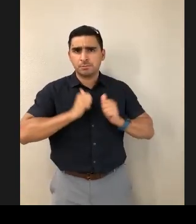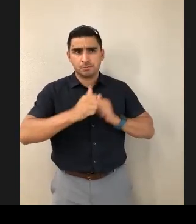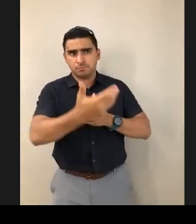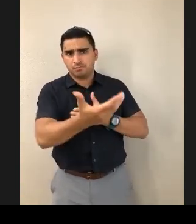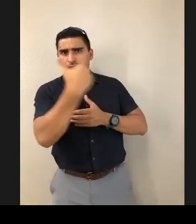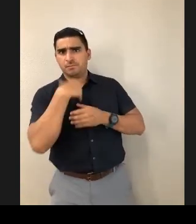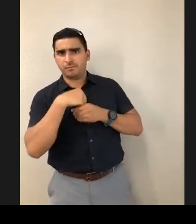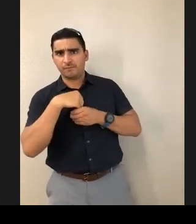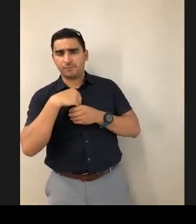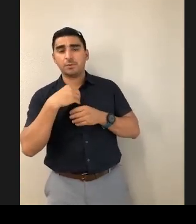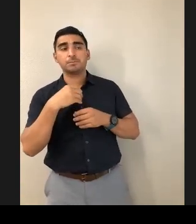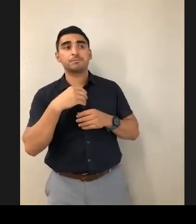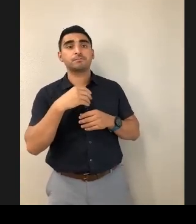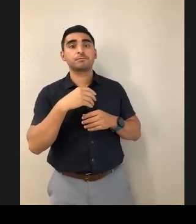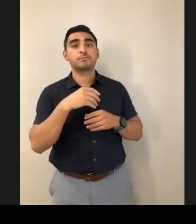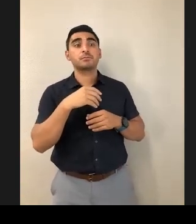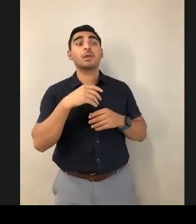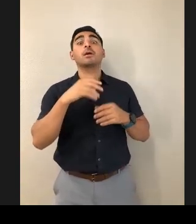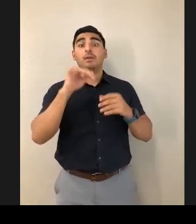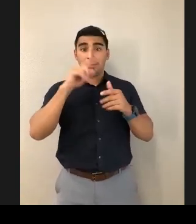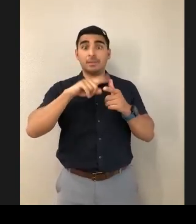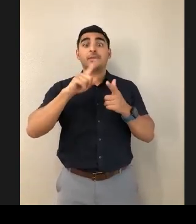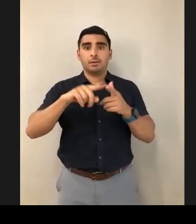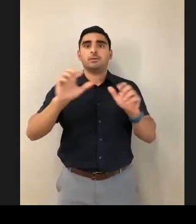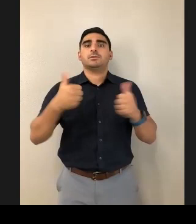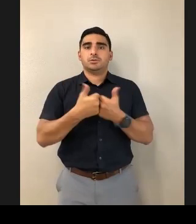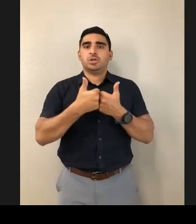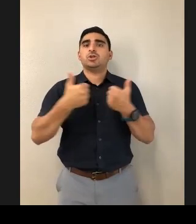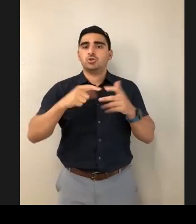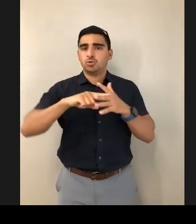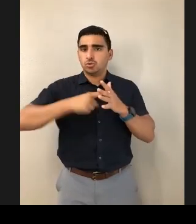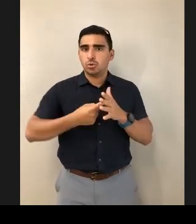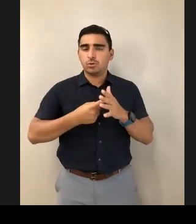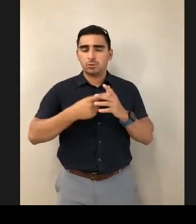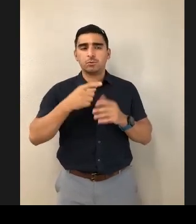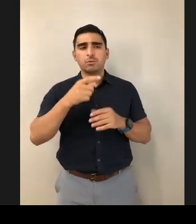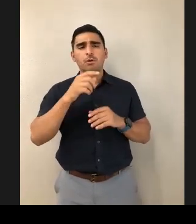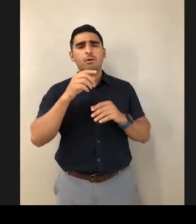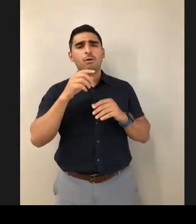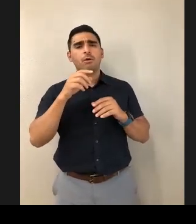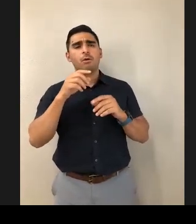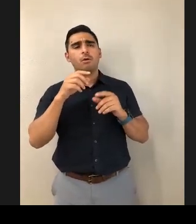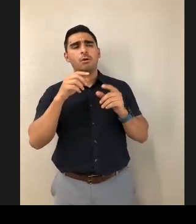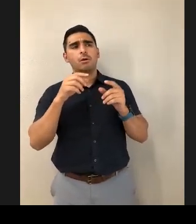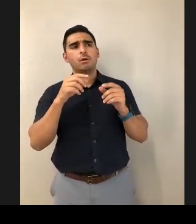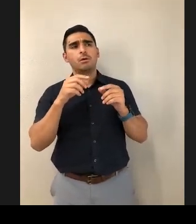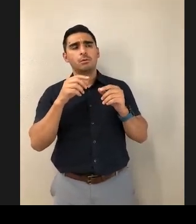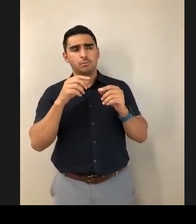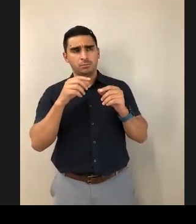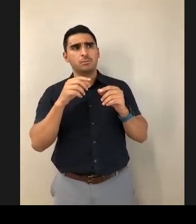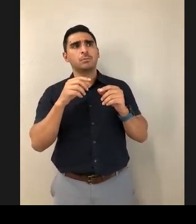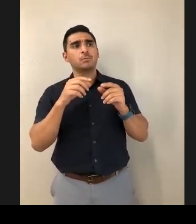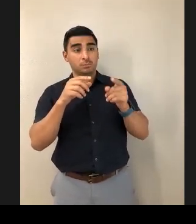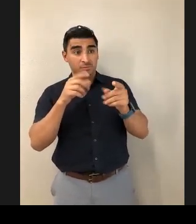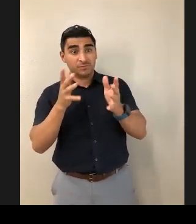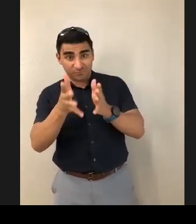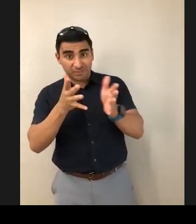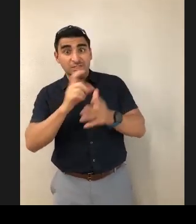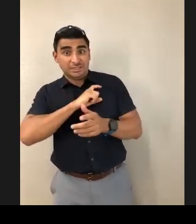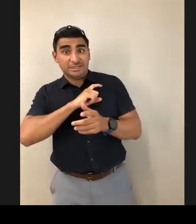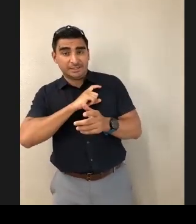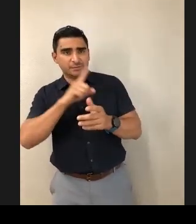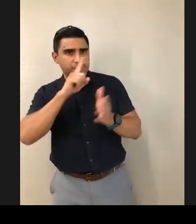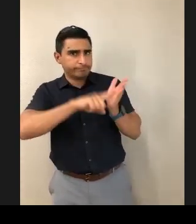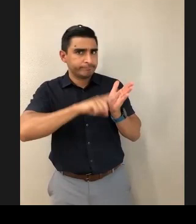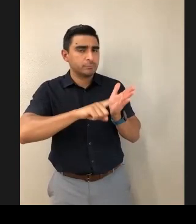del show, y luego la parte difícil es encontrar y hacer una conexión con las